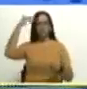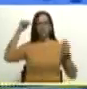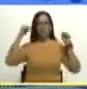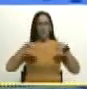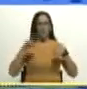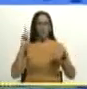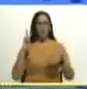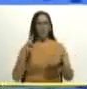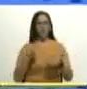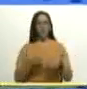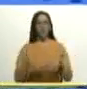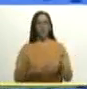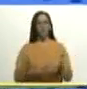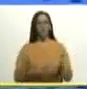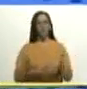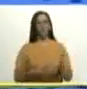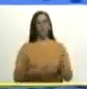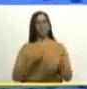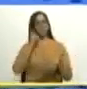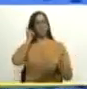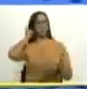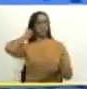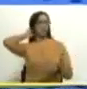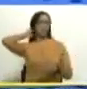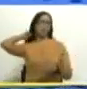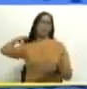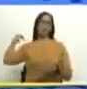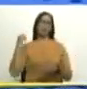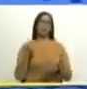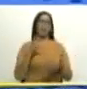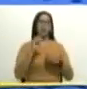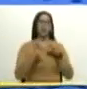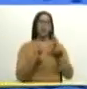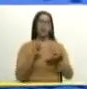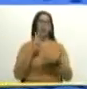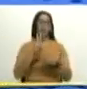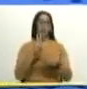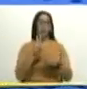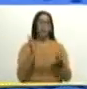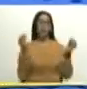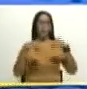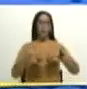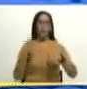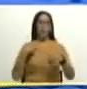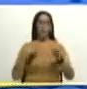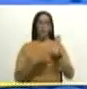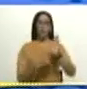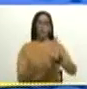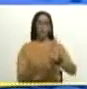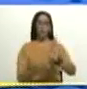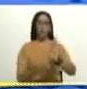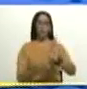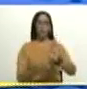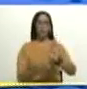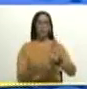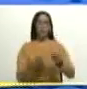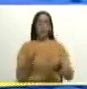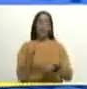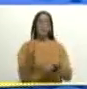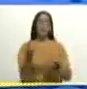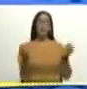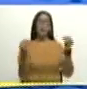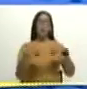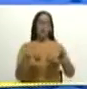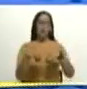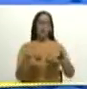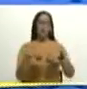Venezuela. He hablado de esos 4 consensos. Aquí los tengo. El primer